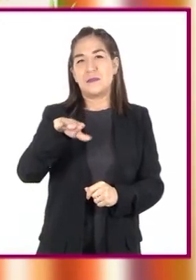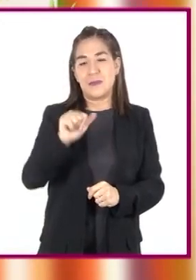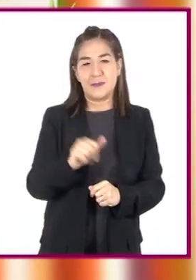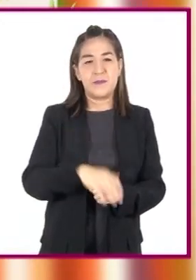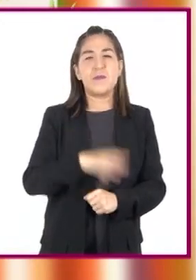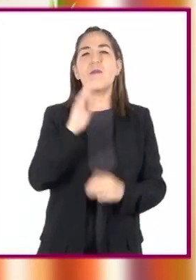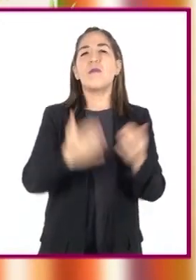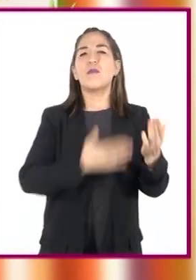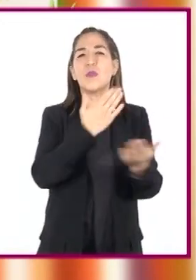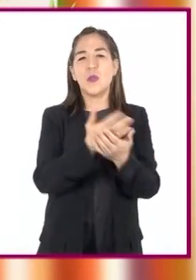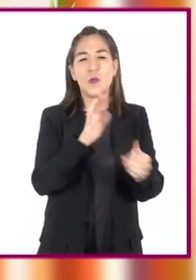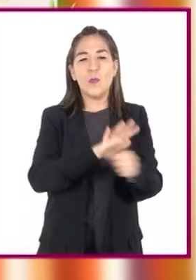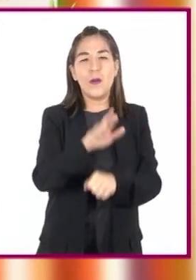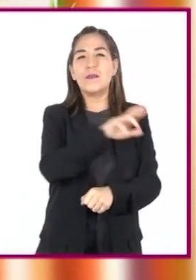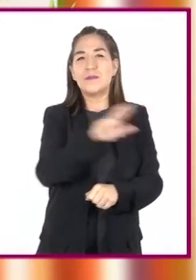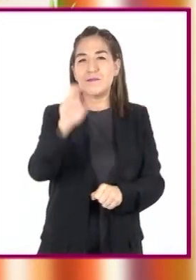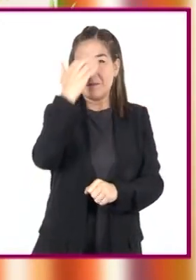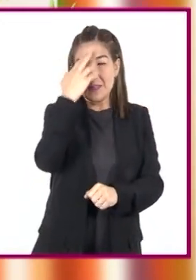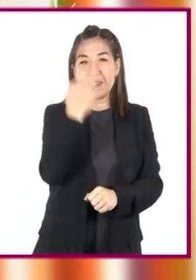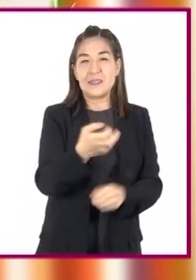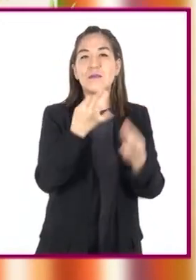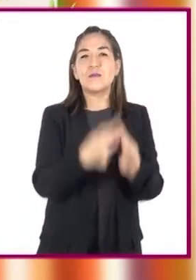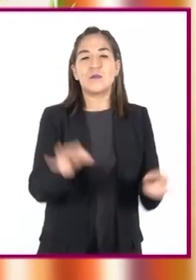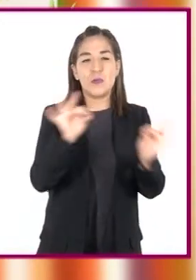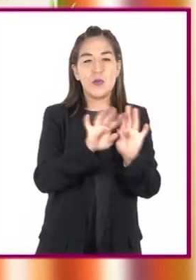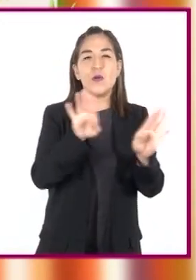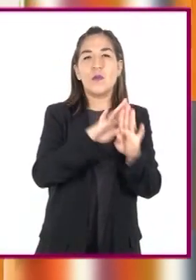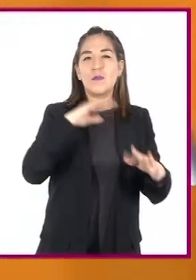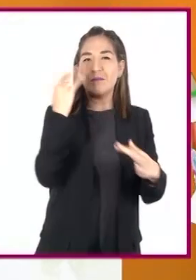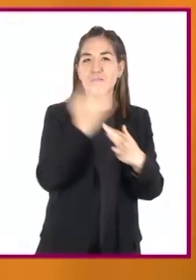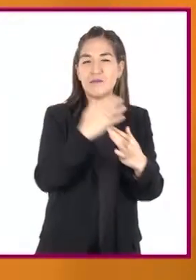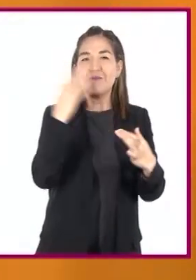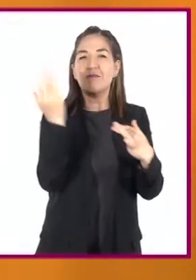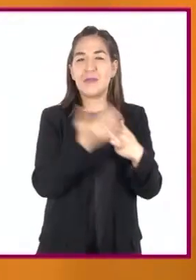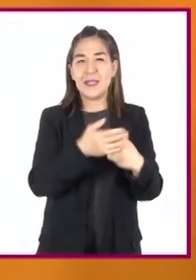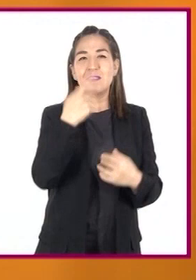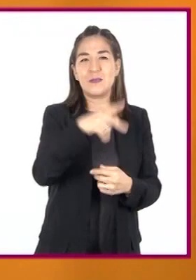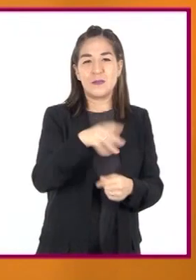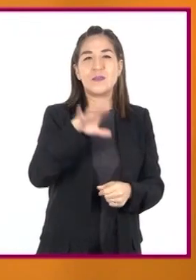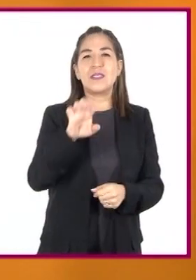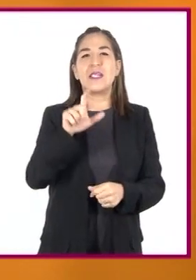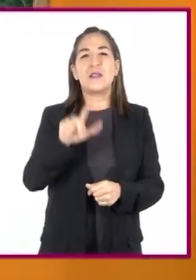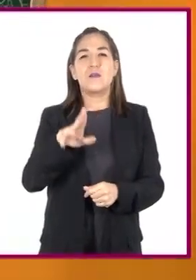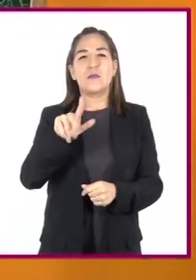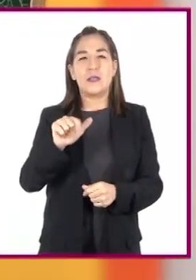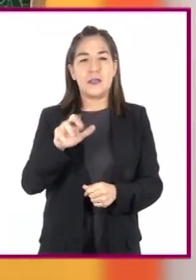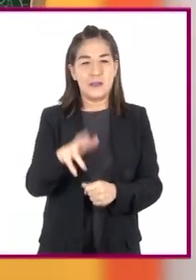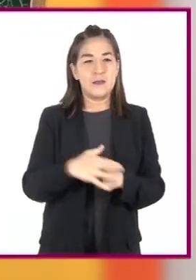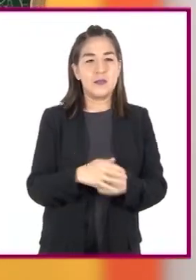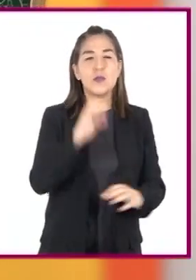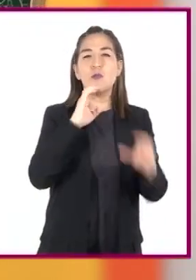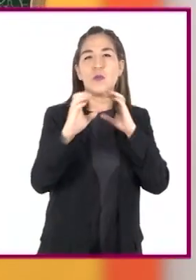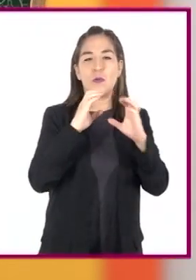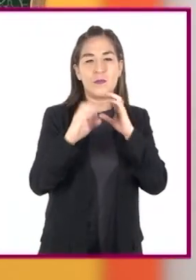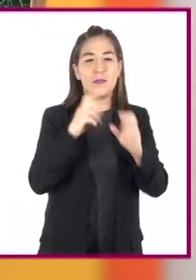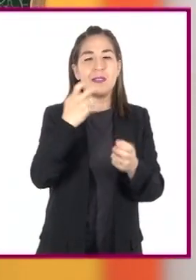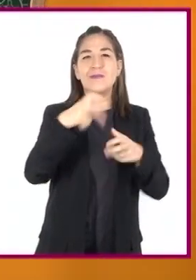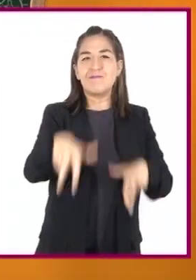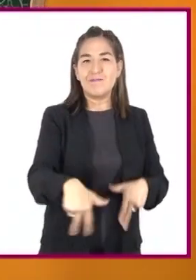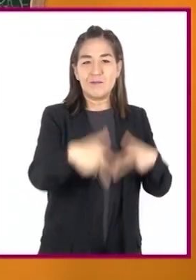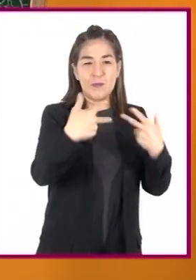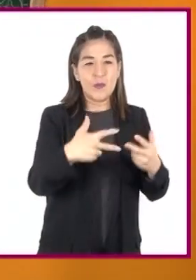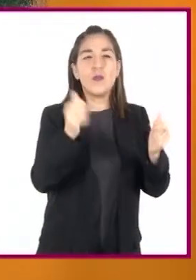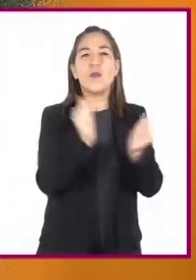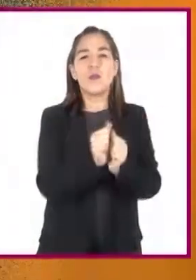propósito de reconocer la importancia de la división celular. Y en esta sesión titulada Comunicación Virtual, la